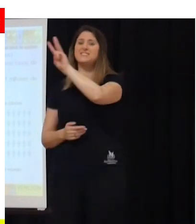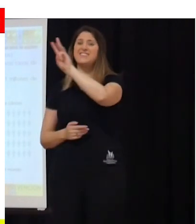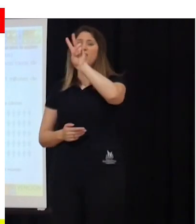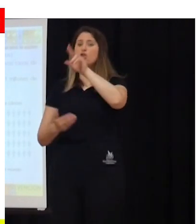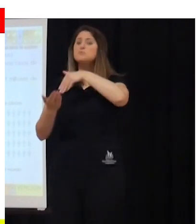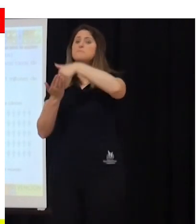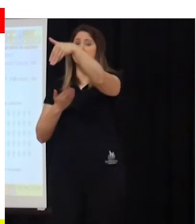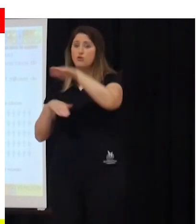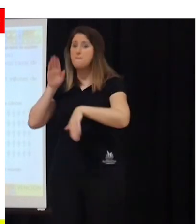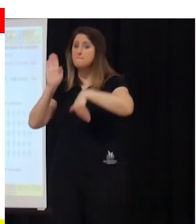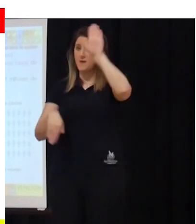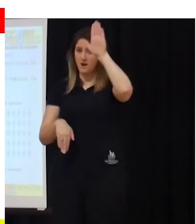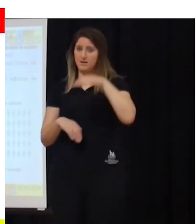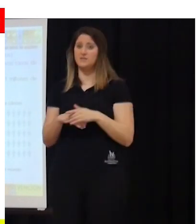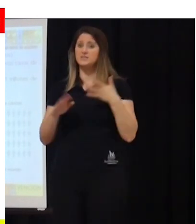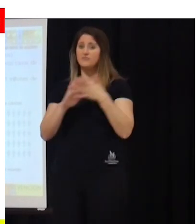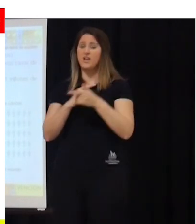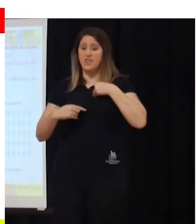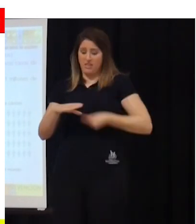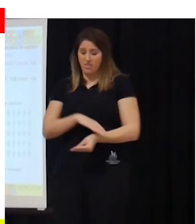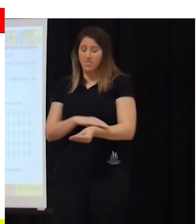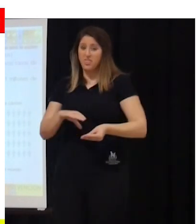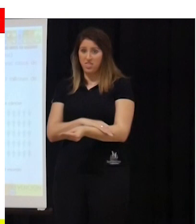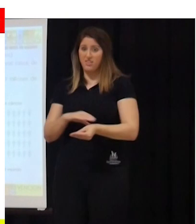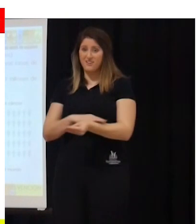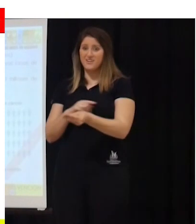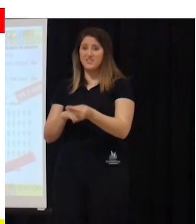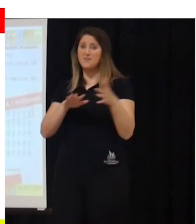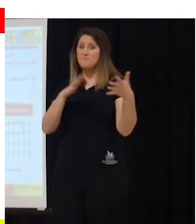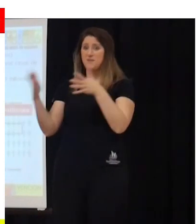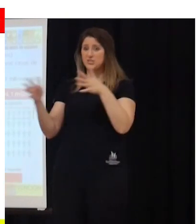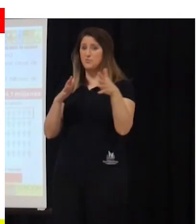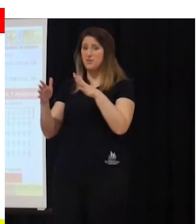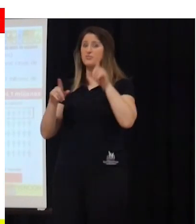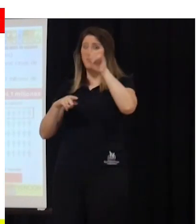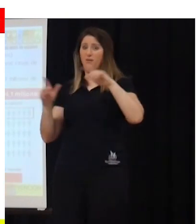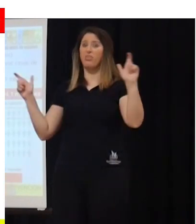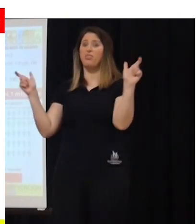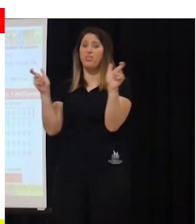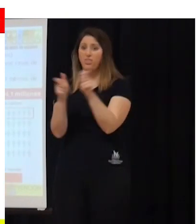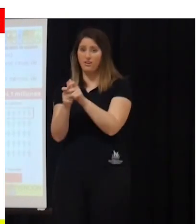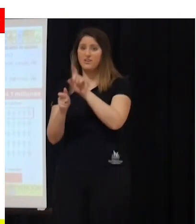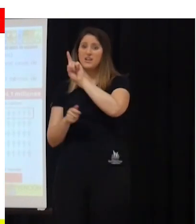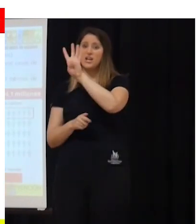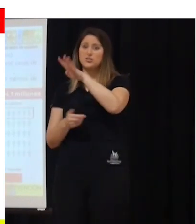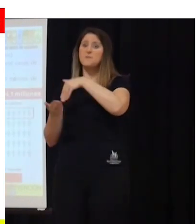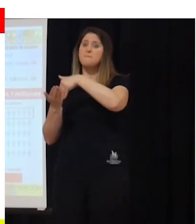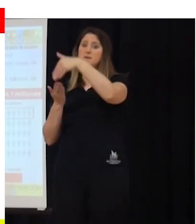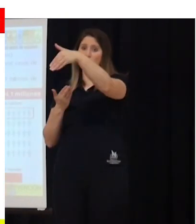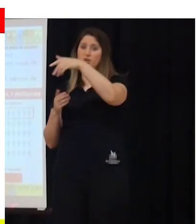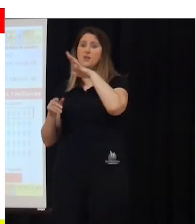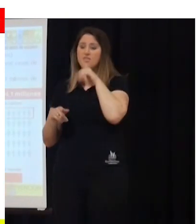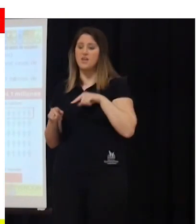hablamos de la mortalidad, ese 13% que suponían 8,2 millones pasarán a ser 14